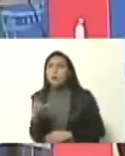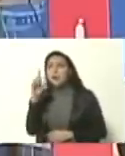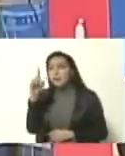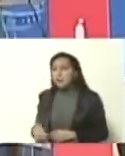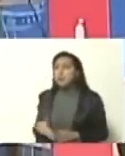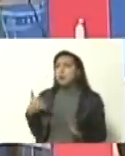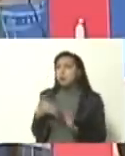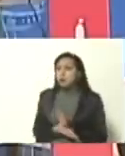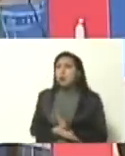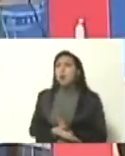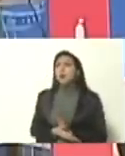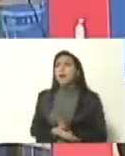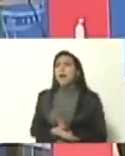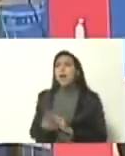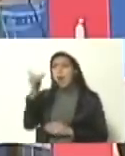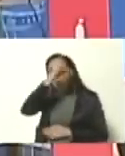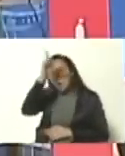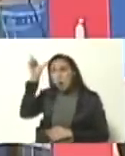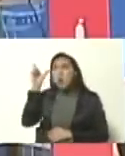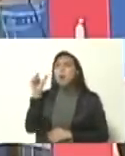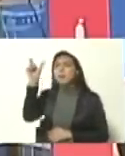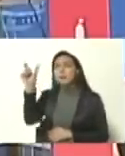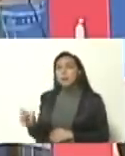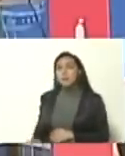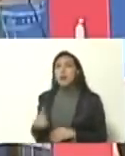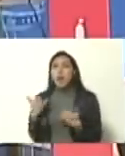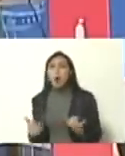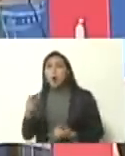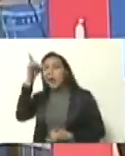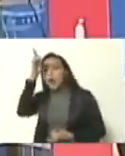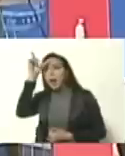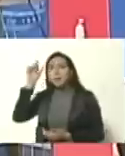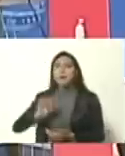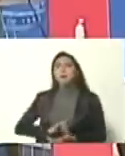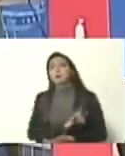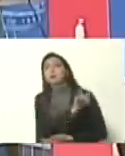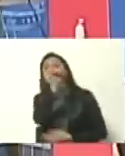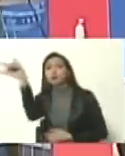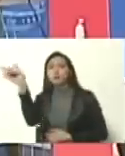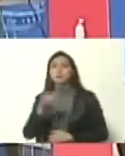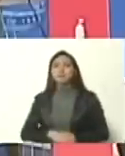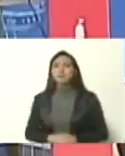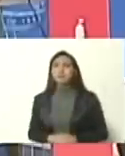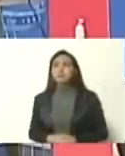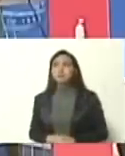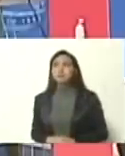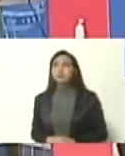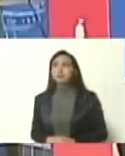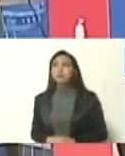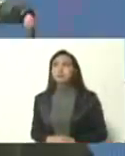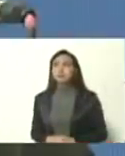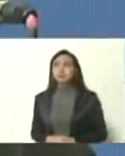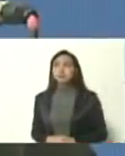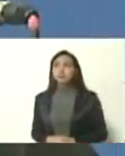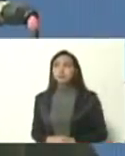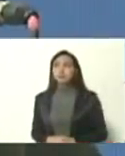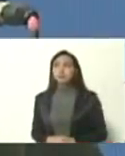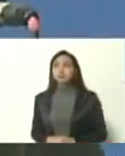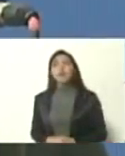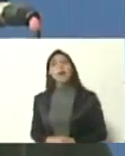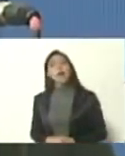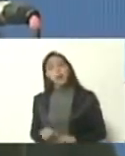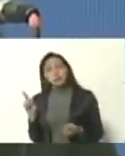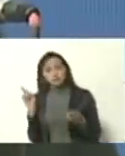el propio López, que ahora anda incluso en Alemania, ¿no? Uh-huh. Estuvo recientemente. Uh-huh. Y bueno,